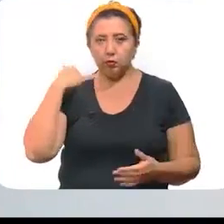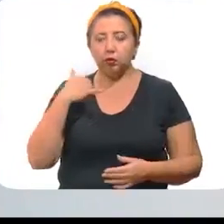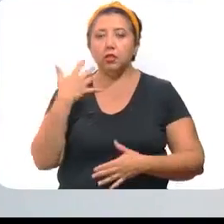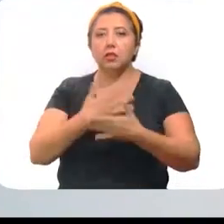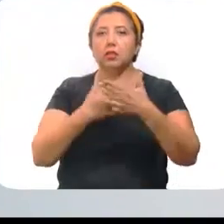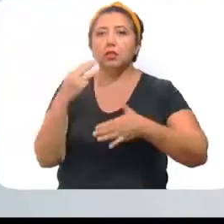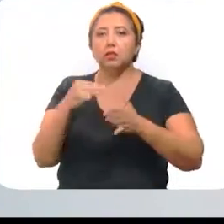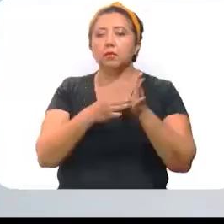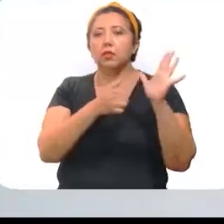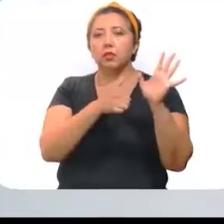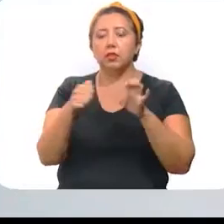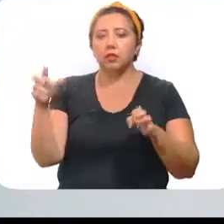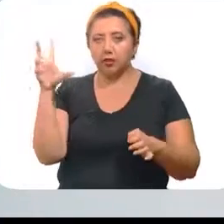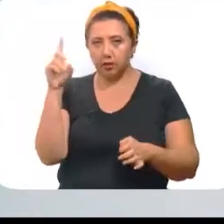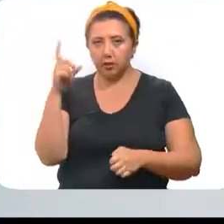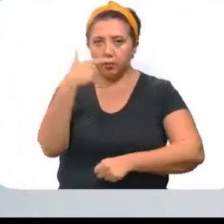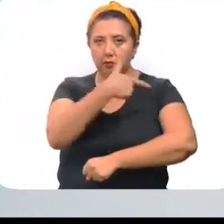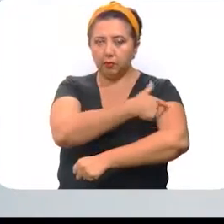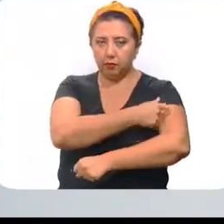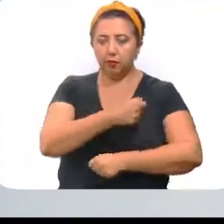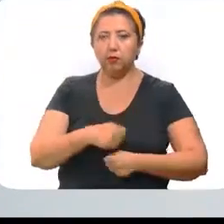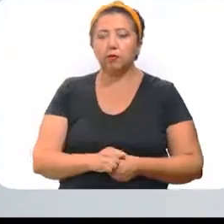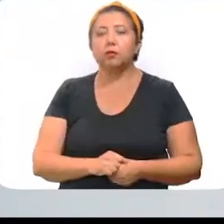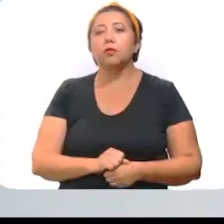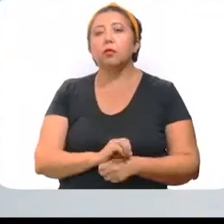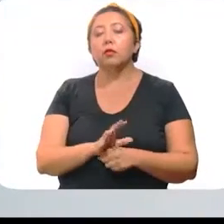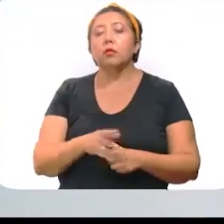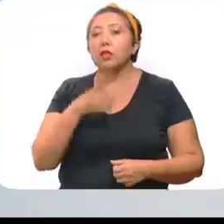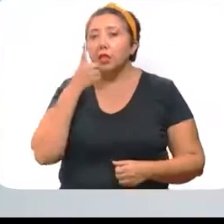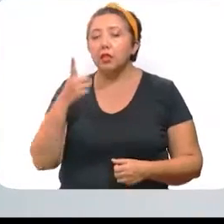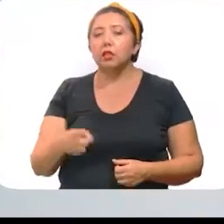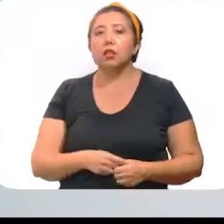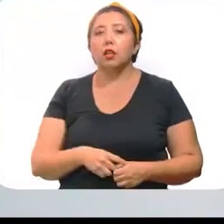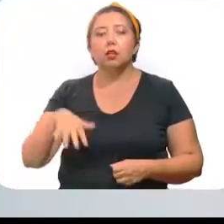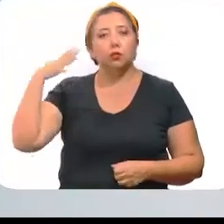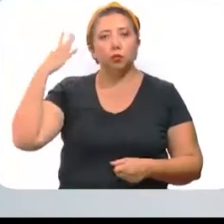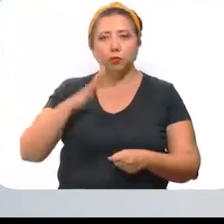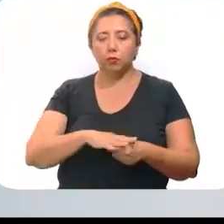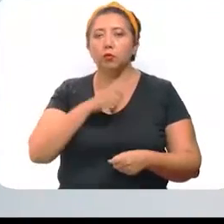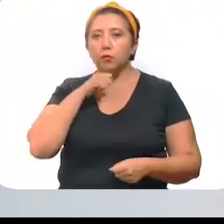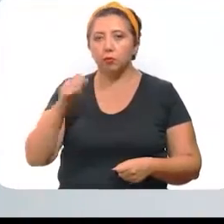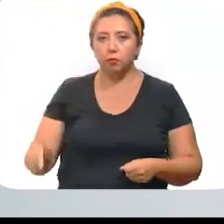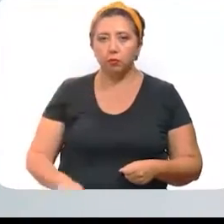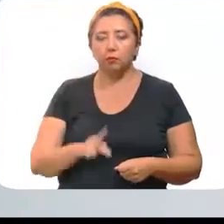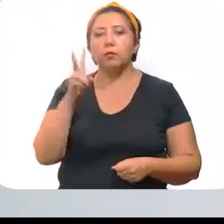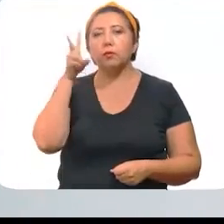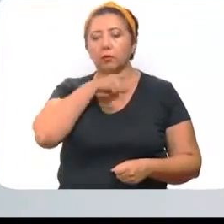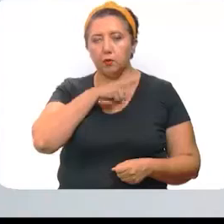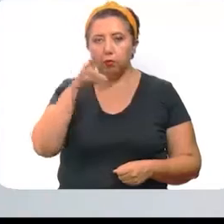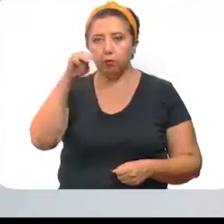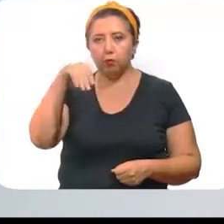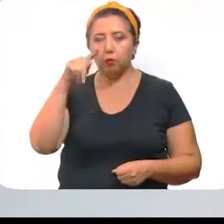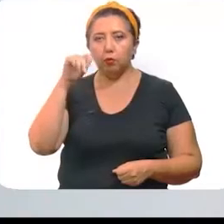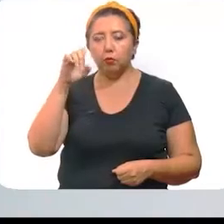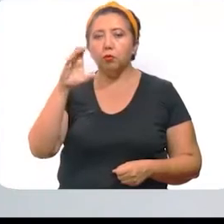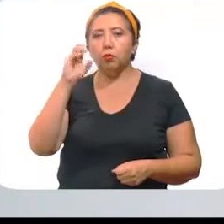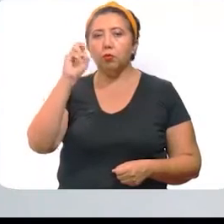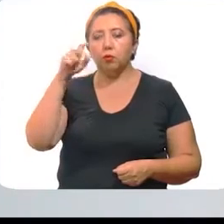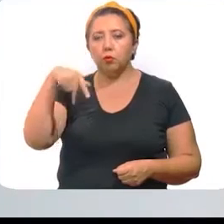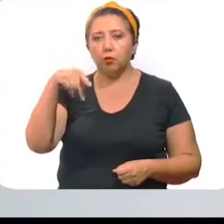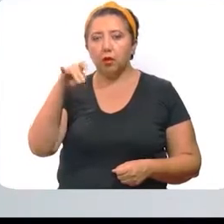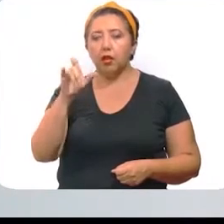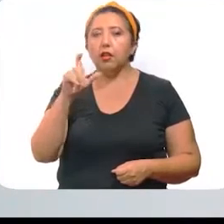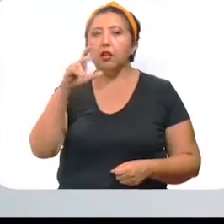Yucatán 15.630 dosis de la vacuna contra el coronavirus. Se vacunó a adultos mayores en los municipios de Valladolid, Motul, Concal y